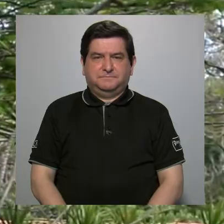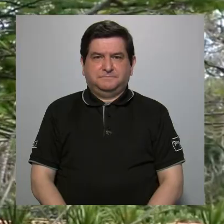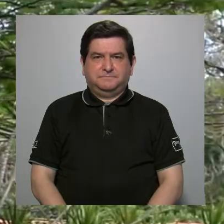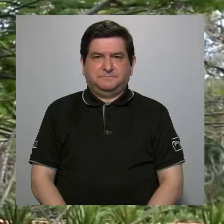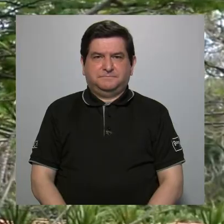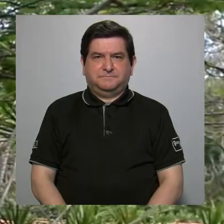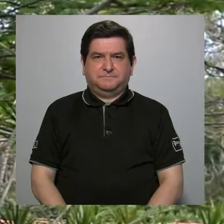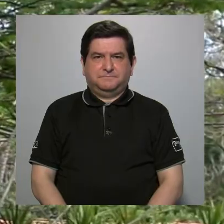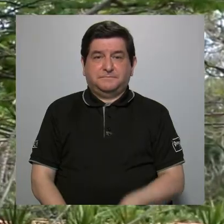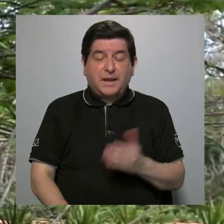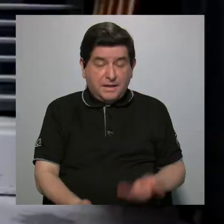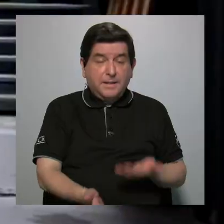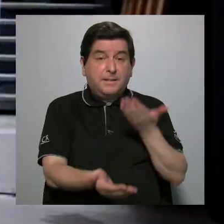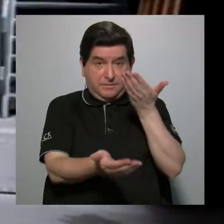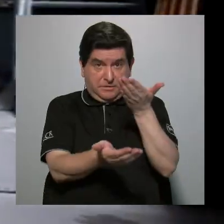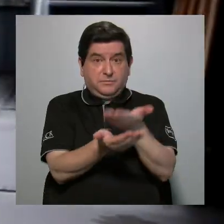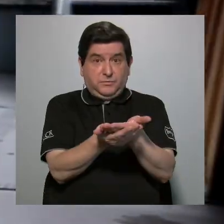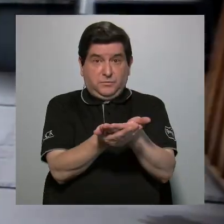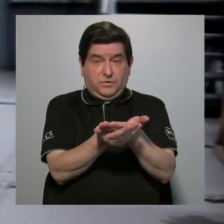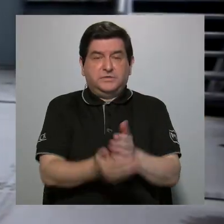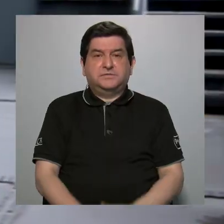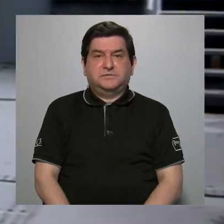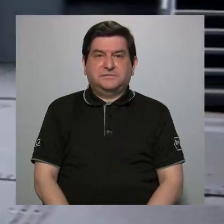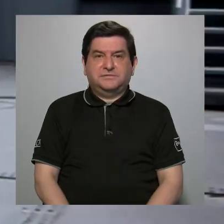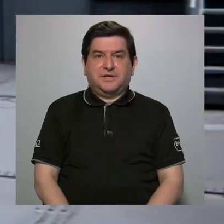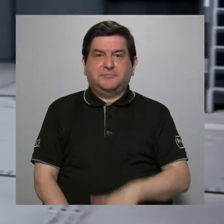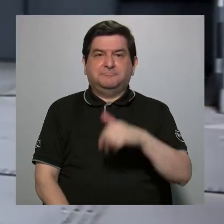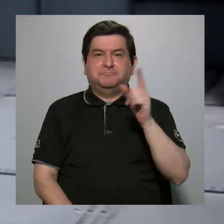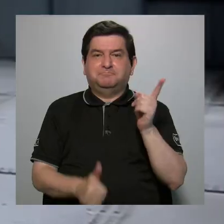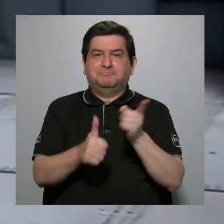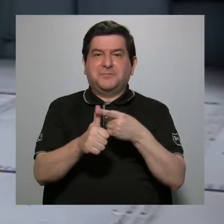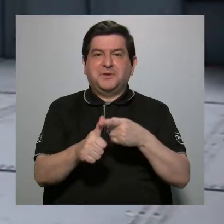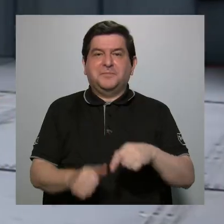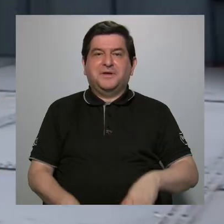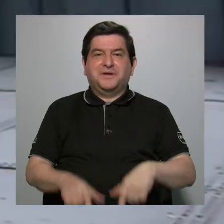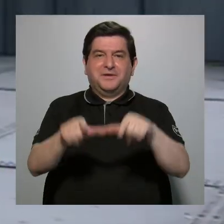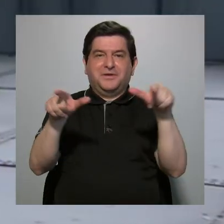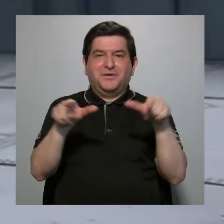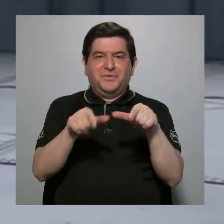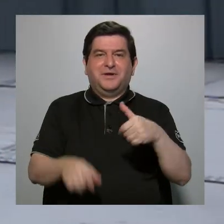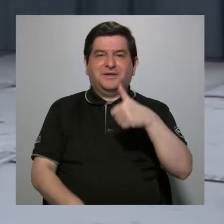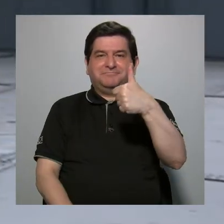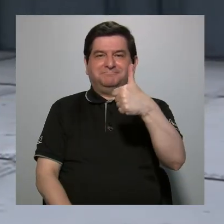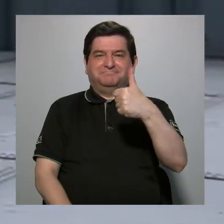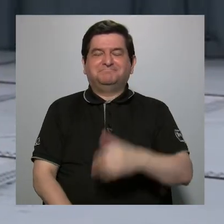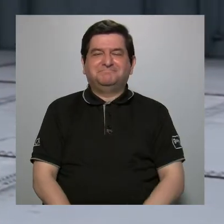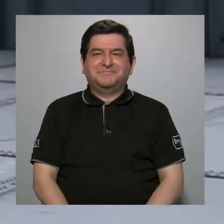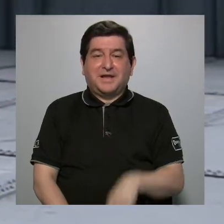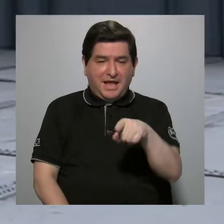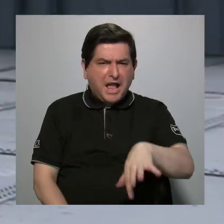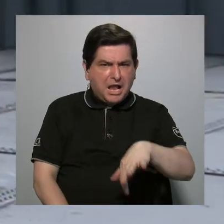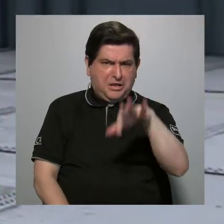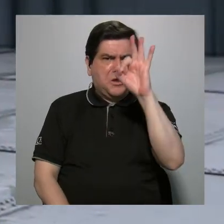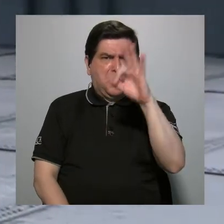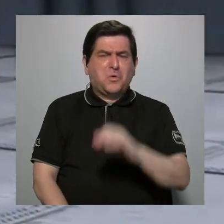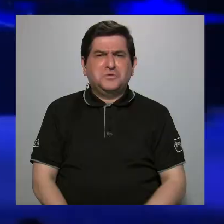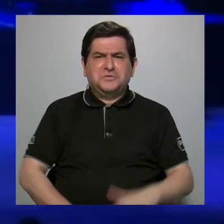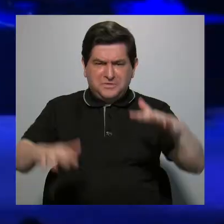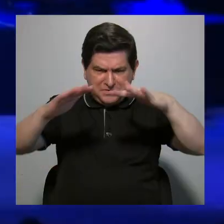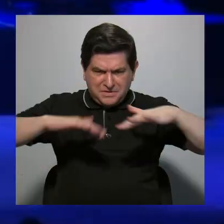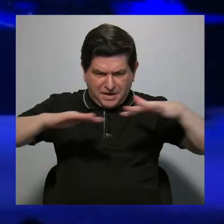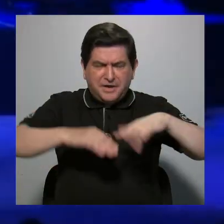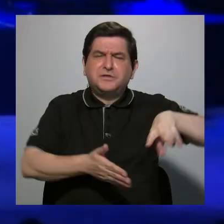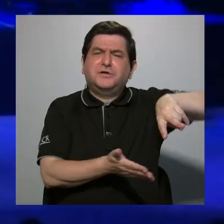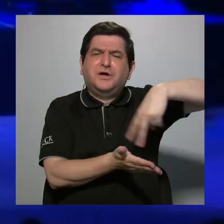Y esa propuesta obtuvo el primer lugar también. Ahí se encuentra espacios